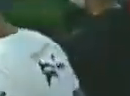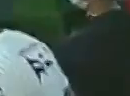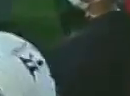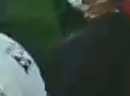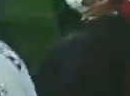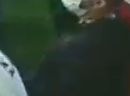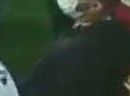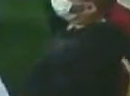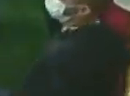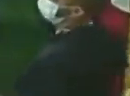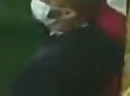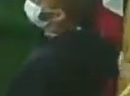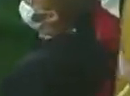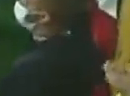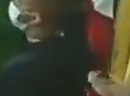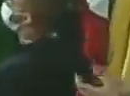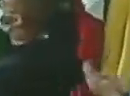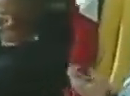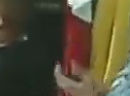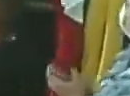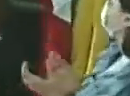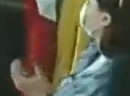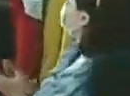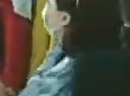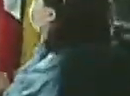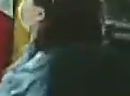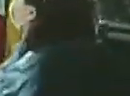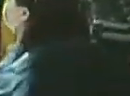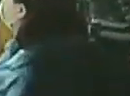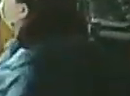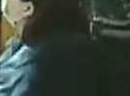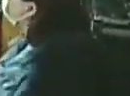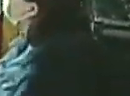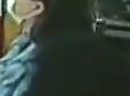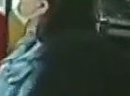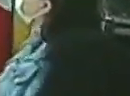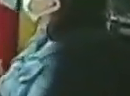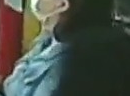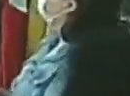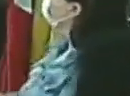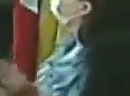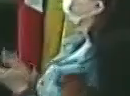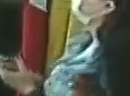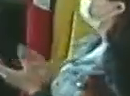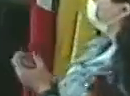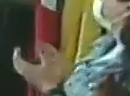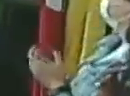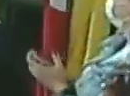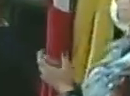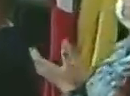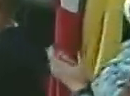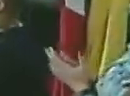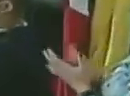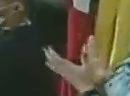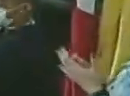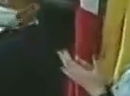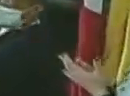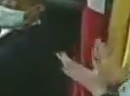clap. Somos conciencia, somos los clap, somos